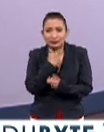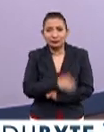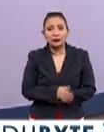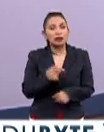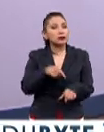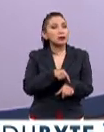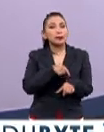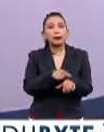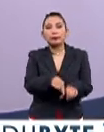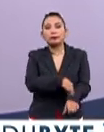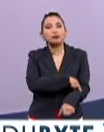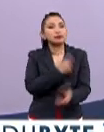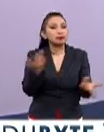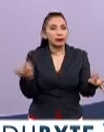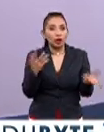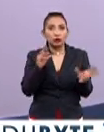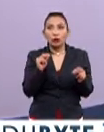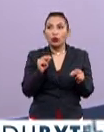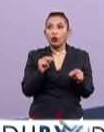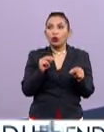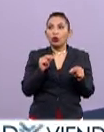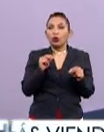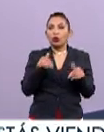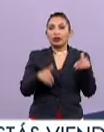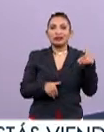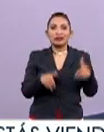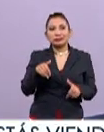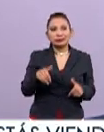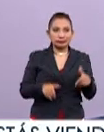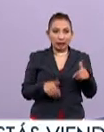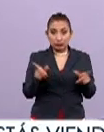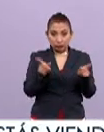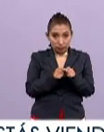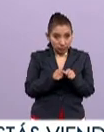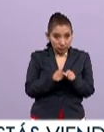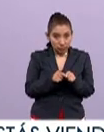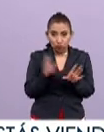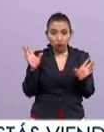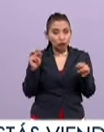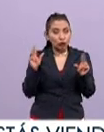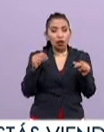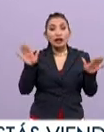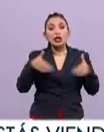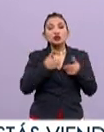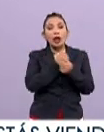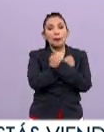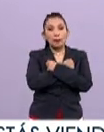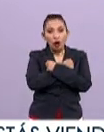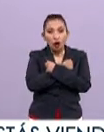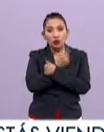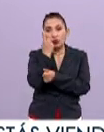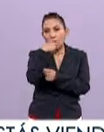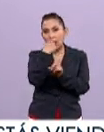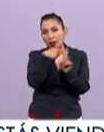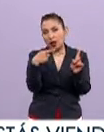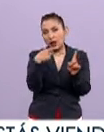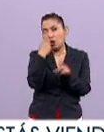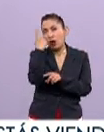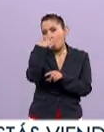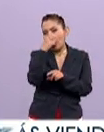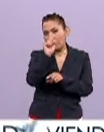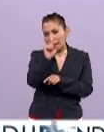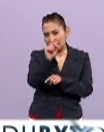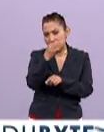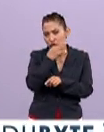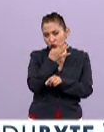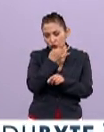¿Cuánto duran? No estamos hablando de teatro breve. No. Clausura del Amor está en 1:20